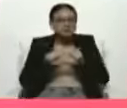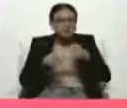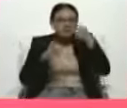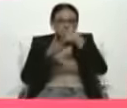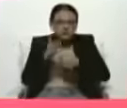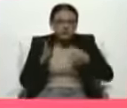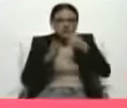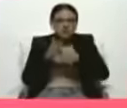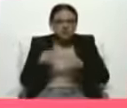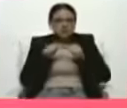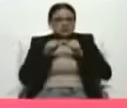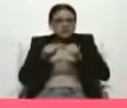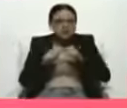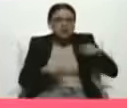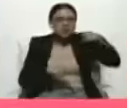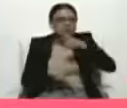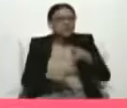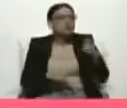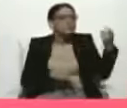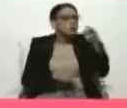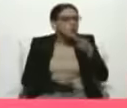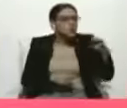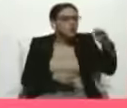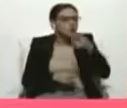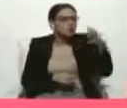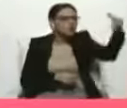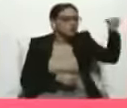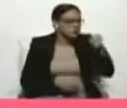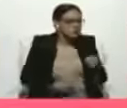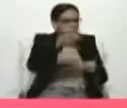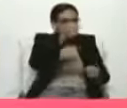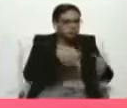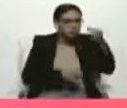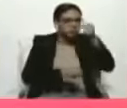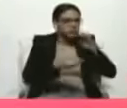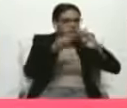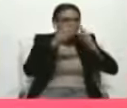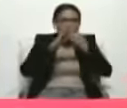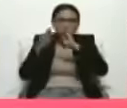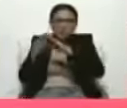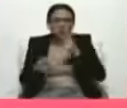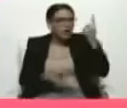Garantía de paz. En cada calle, tenemos 266 mil calles, ¿verdad?